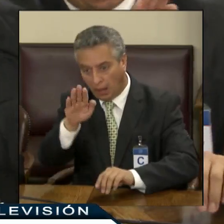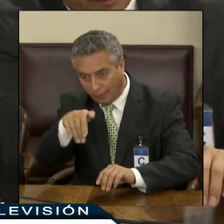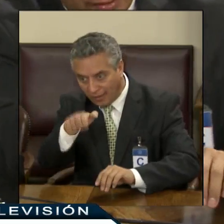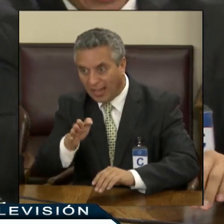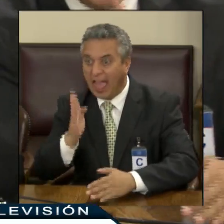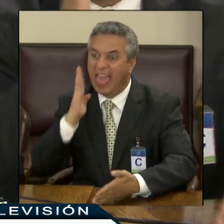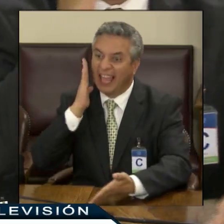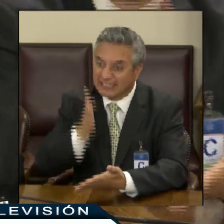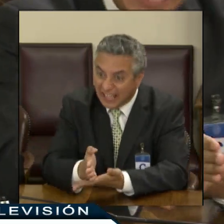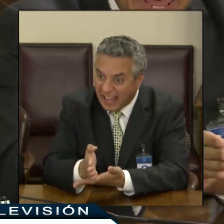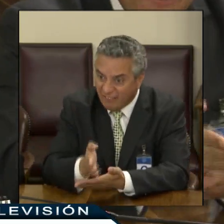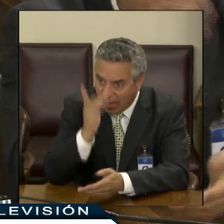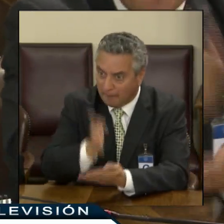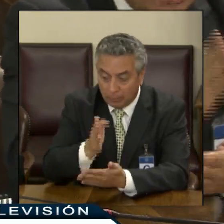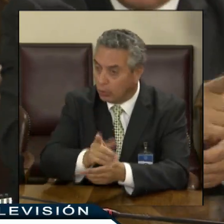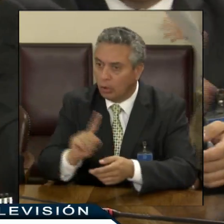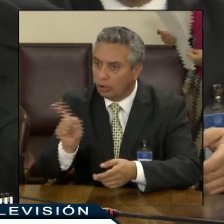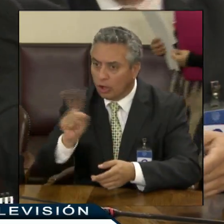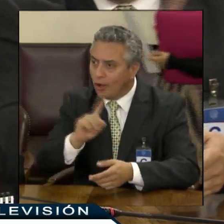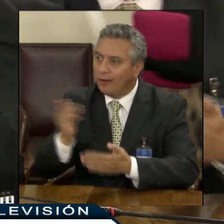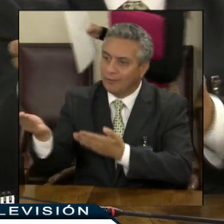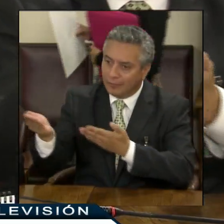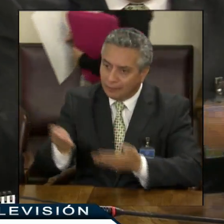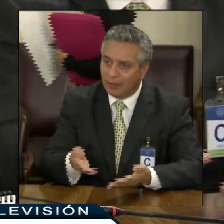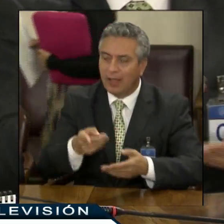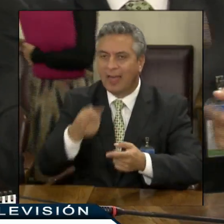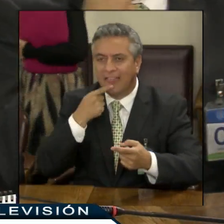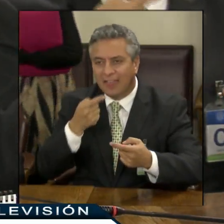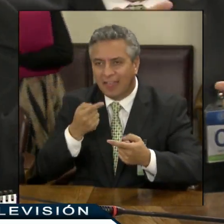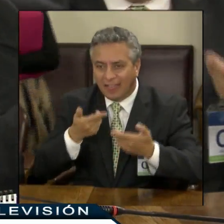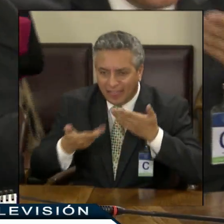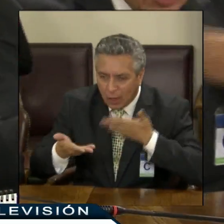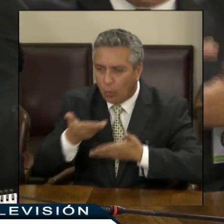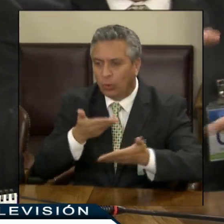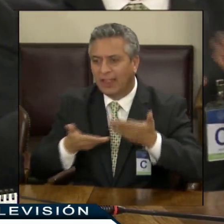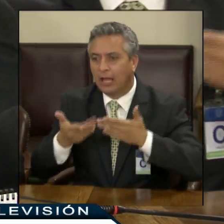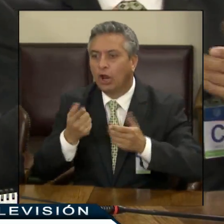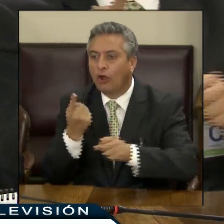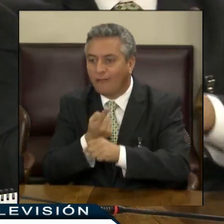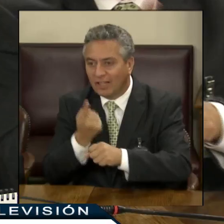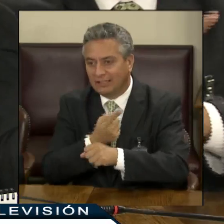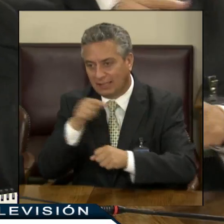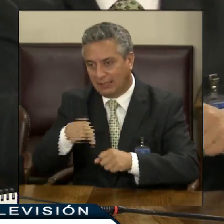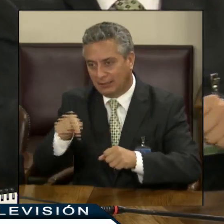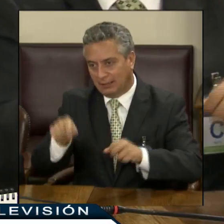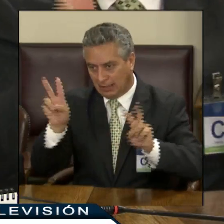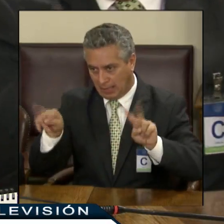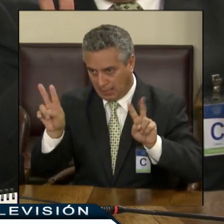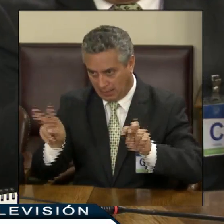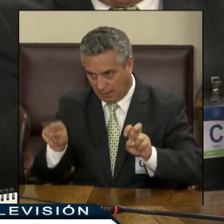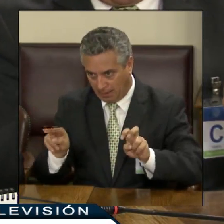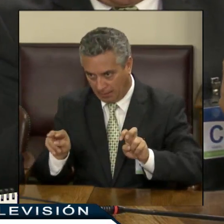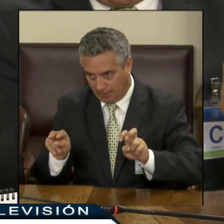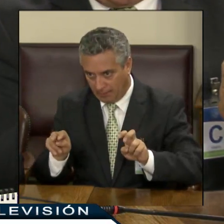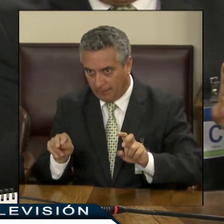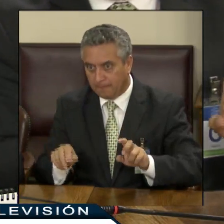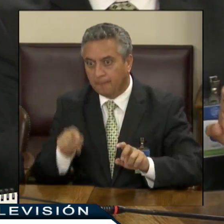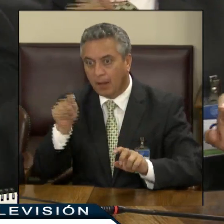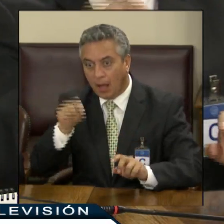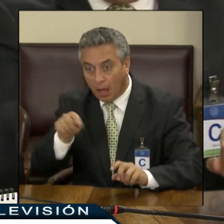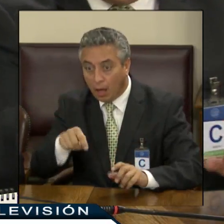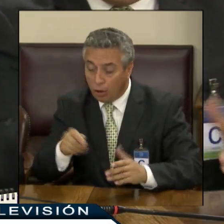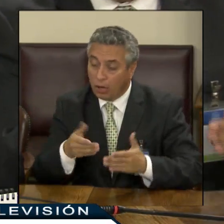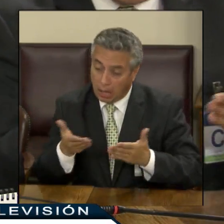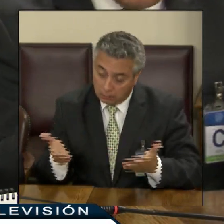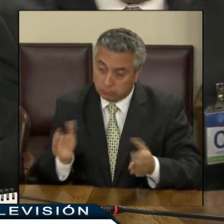sino es más bien para discutir conversar y avanzar en esta materia e Es evidente